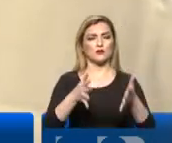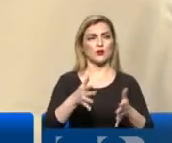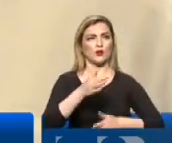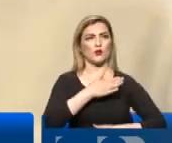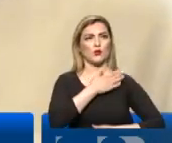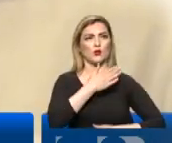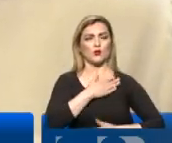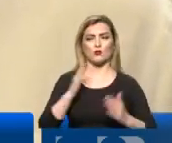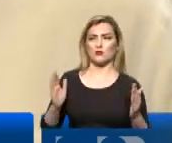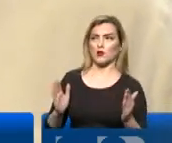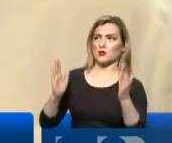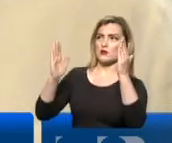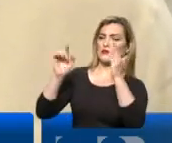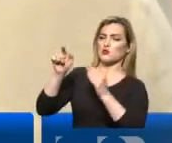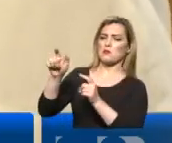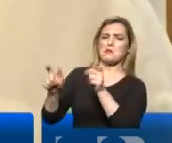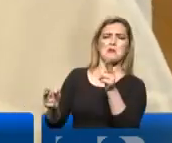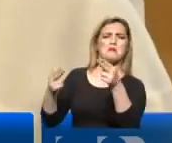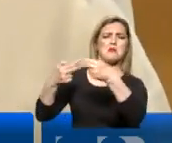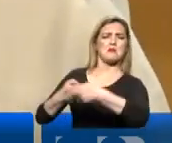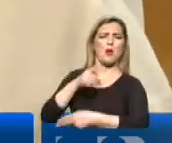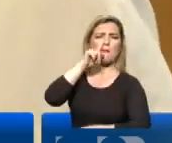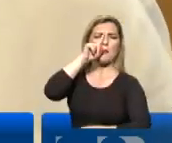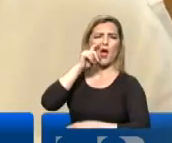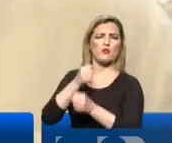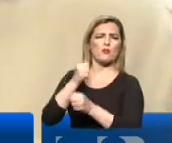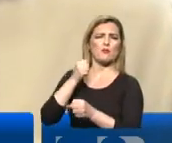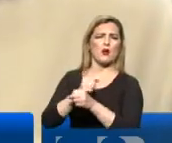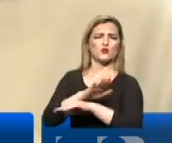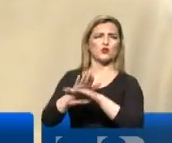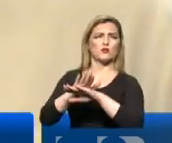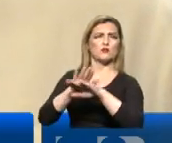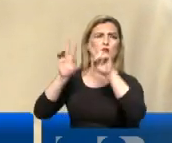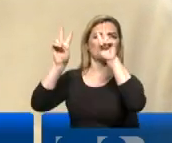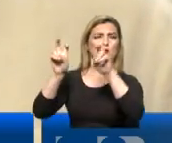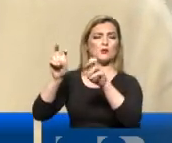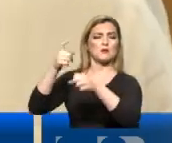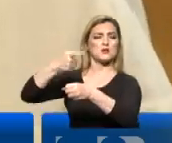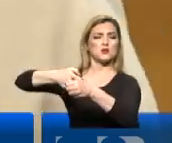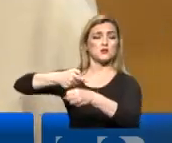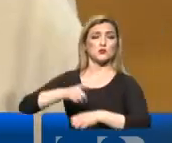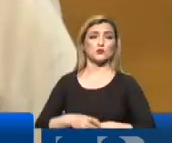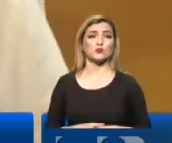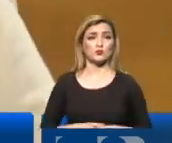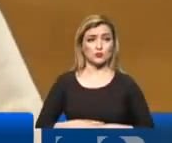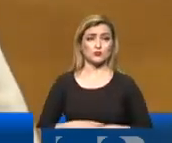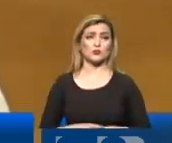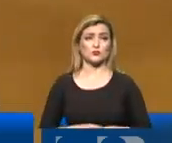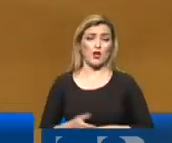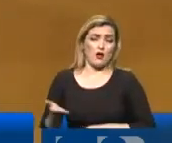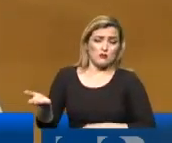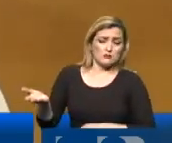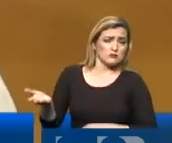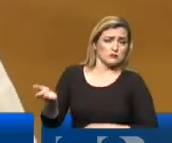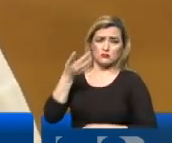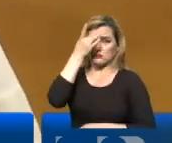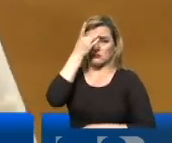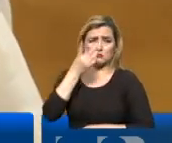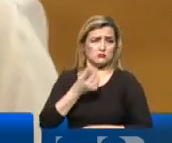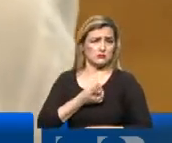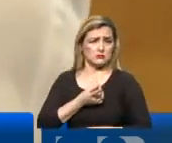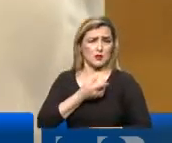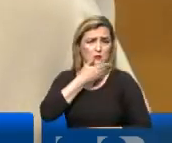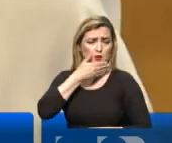edificio que lo respalda. Hay un edificio que lo respalda. Y en este edificio también tienen que tomar